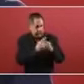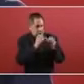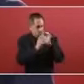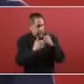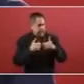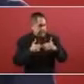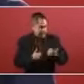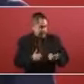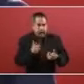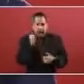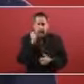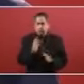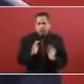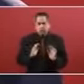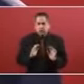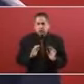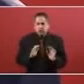entendimiento